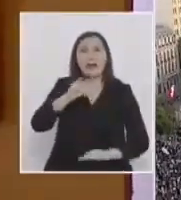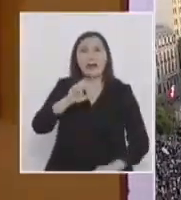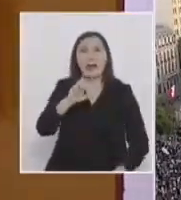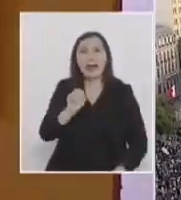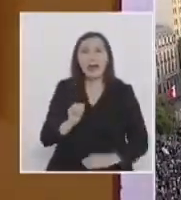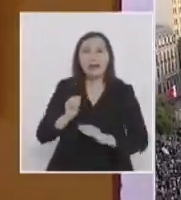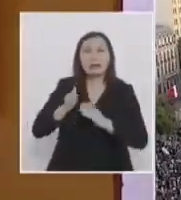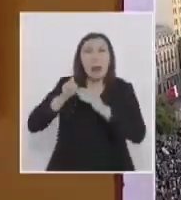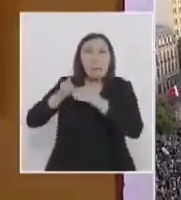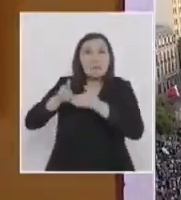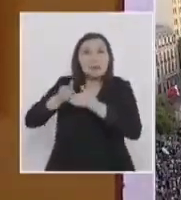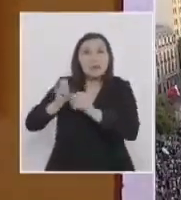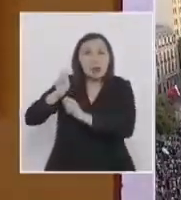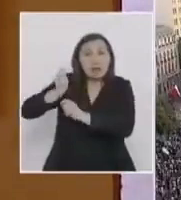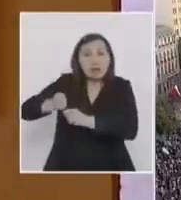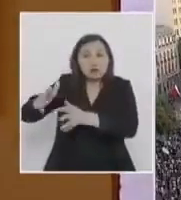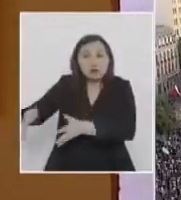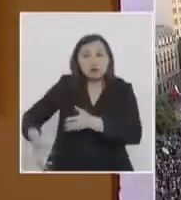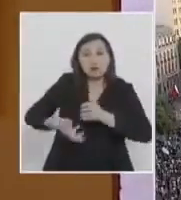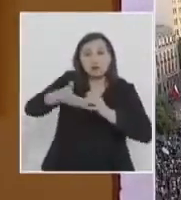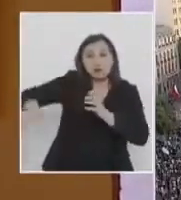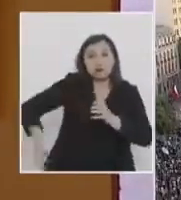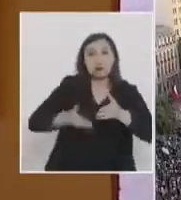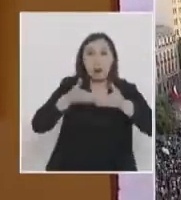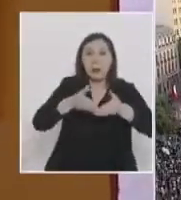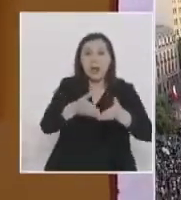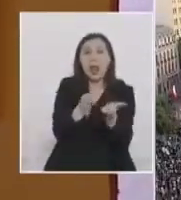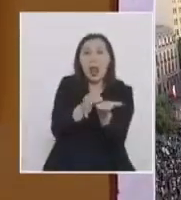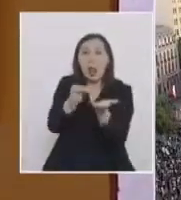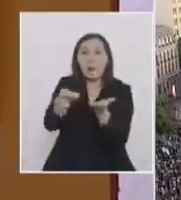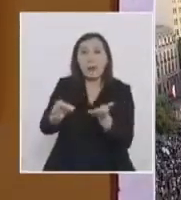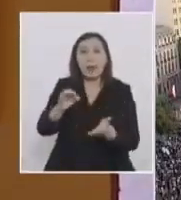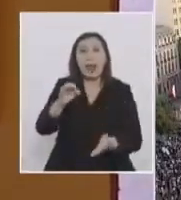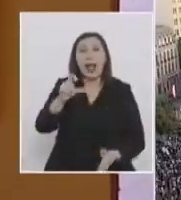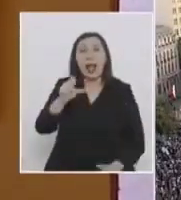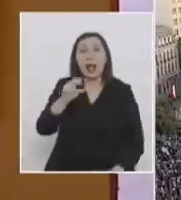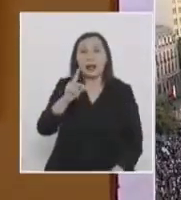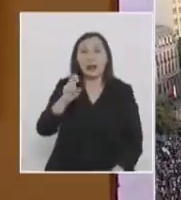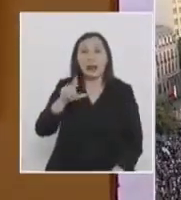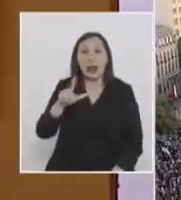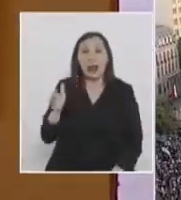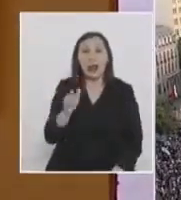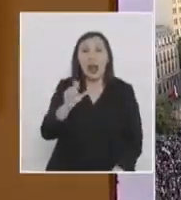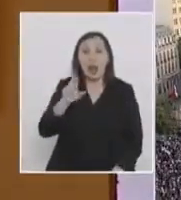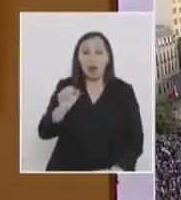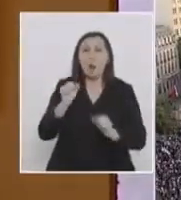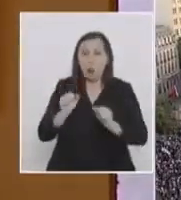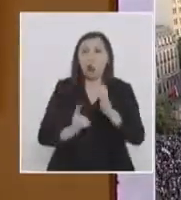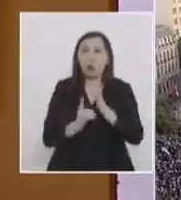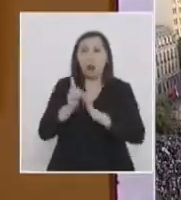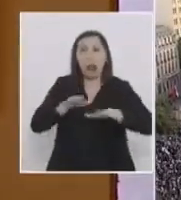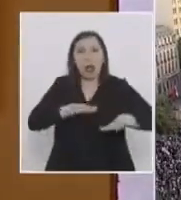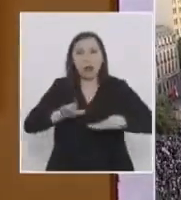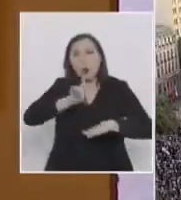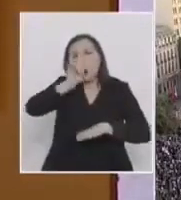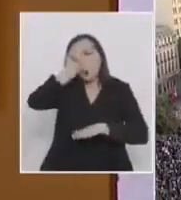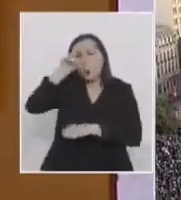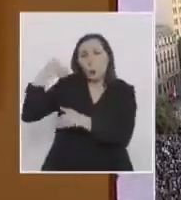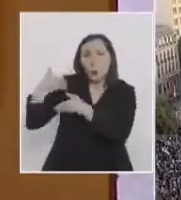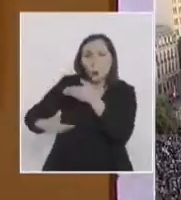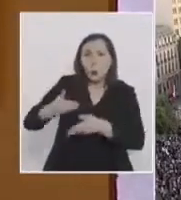pescadores artesanales de la provincia de Cardenal Caro podrán seguir desarrollando sus actividades